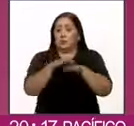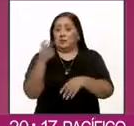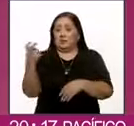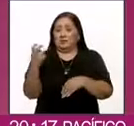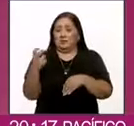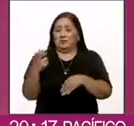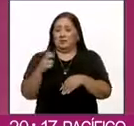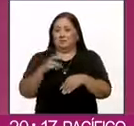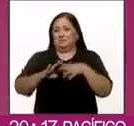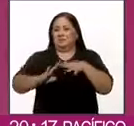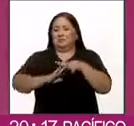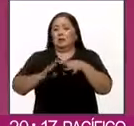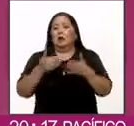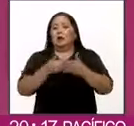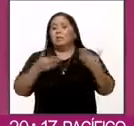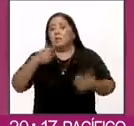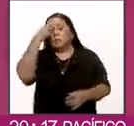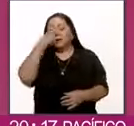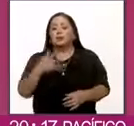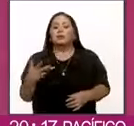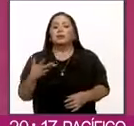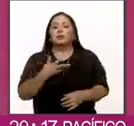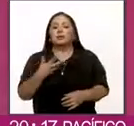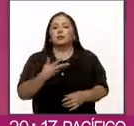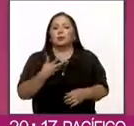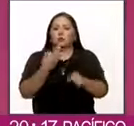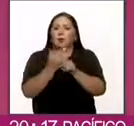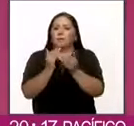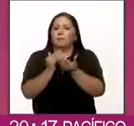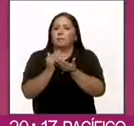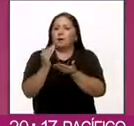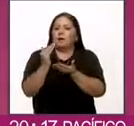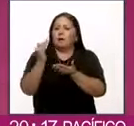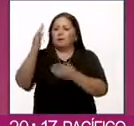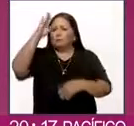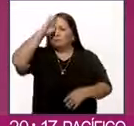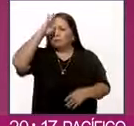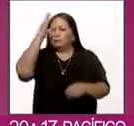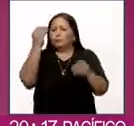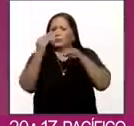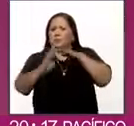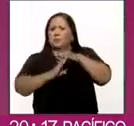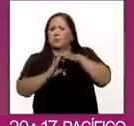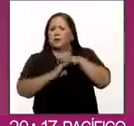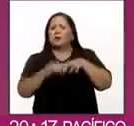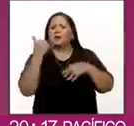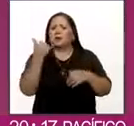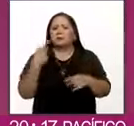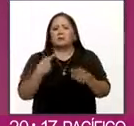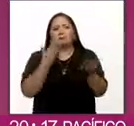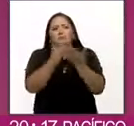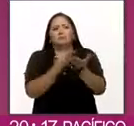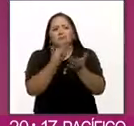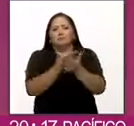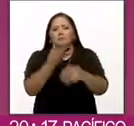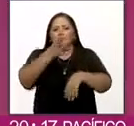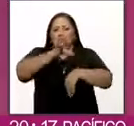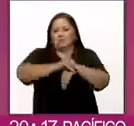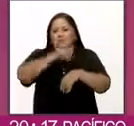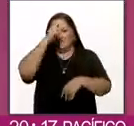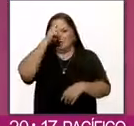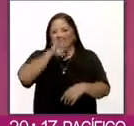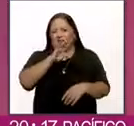esta crisis migratoria, México ha tenido un incremento en el paso de migrantes y también en el número de solicitudes